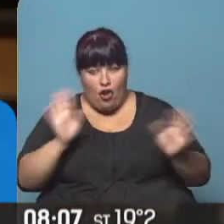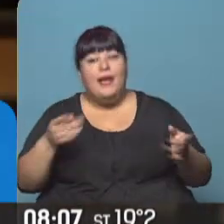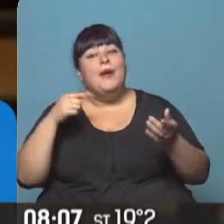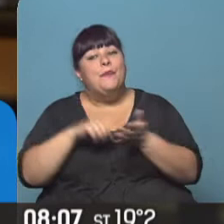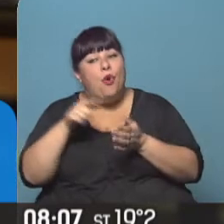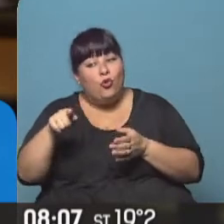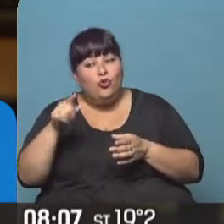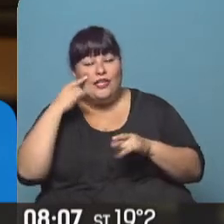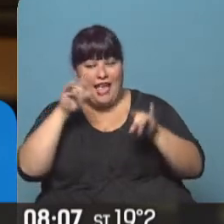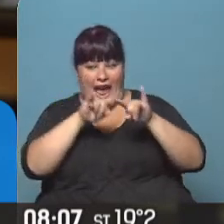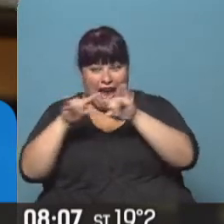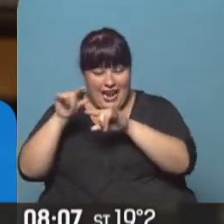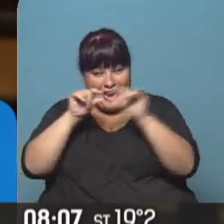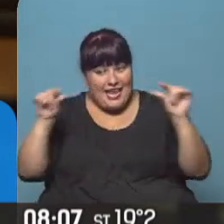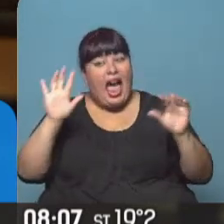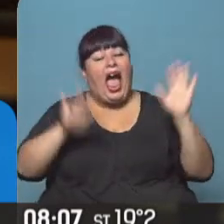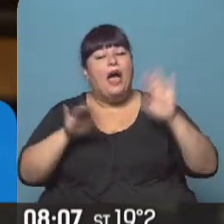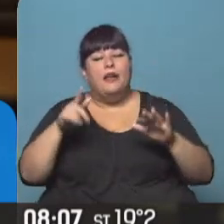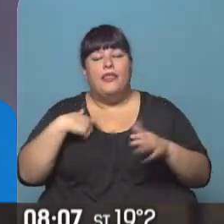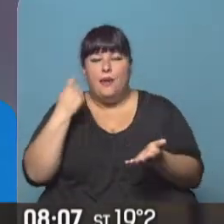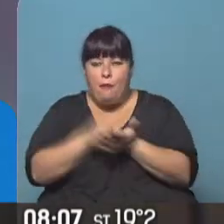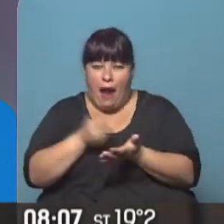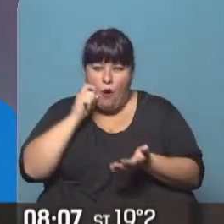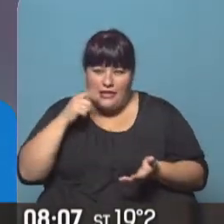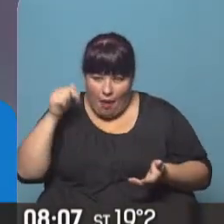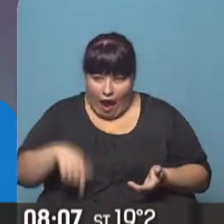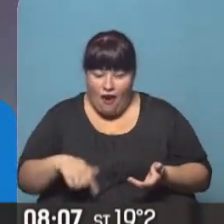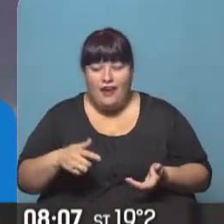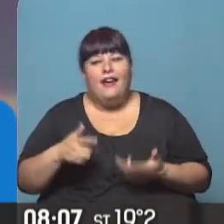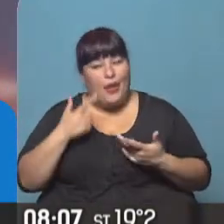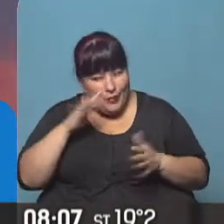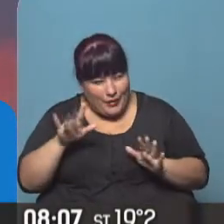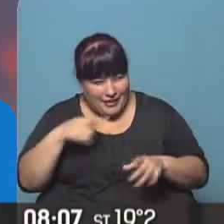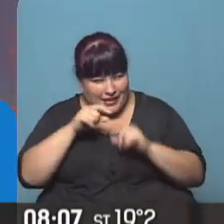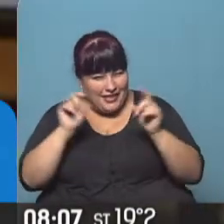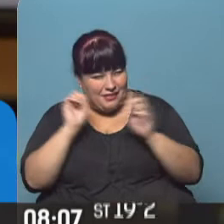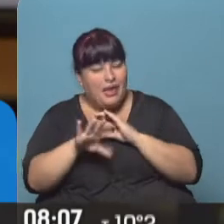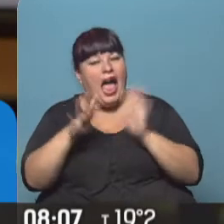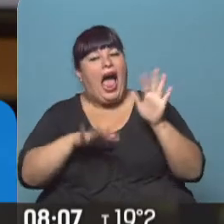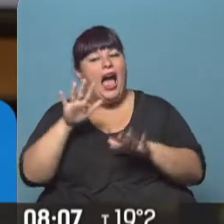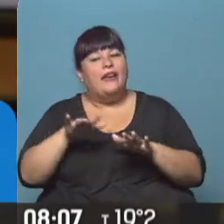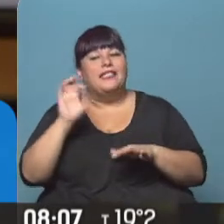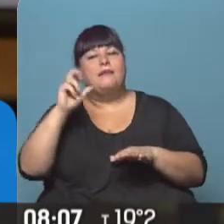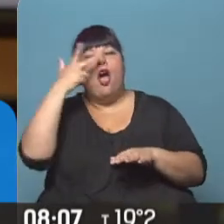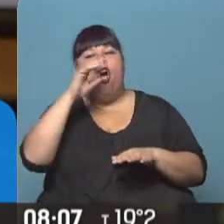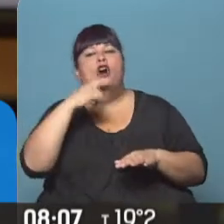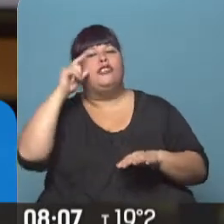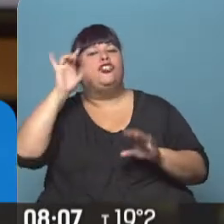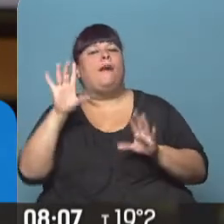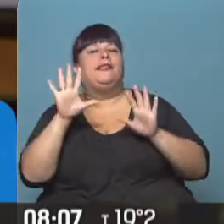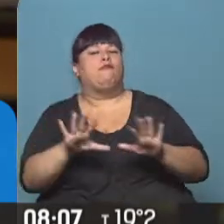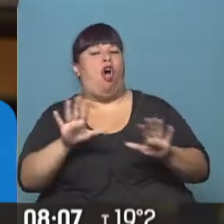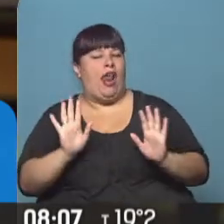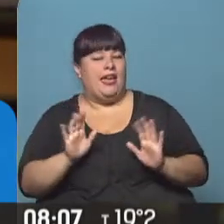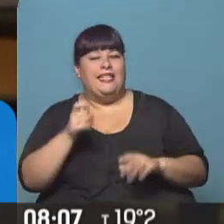que cuando tiene el link, exacto, muchas veces son... ¿Tengo que pagar WhatsApp ahora? ¿Viste que te aparecen esos mensajes? Muchas veces se llaman hoax, que es solamente para molestar.